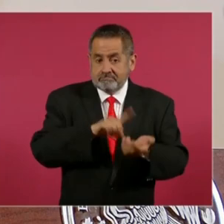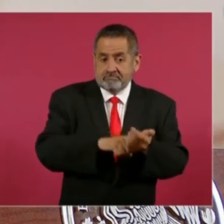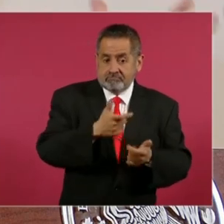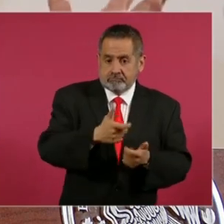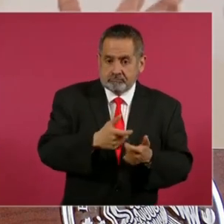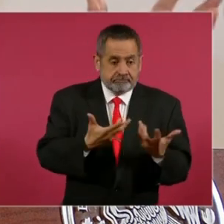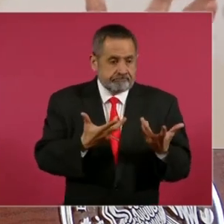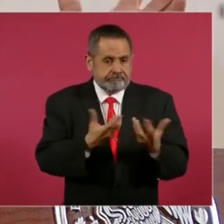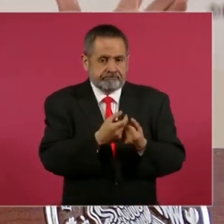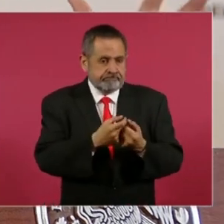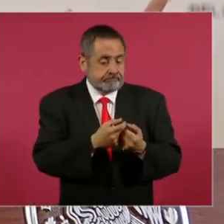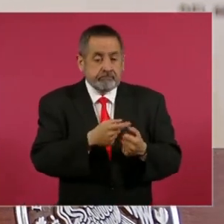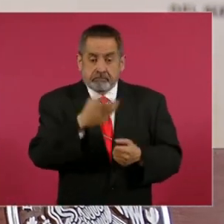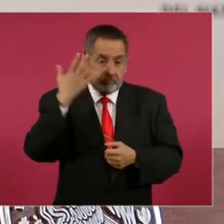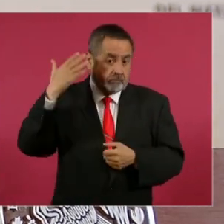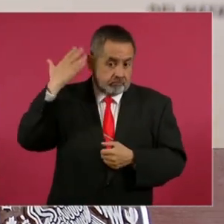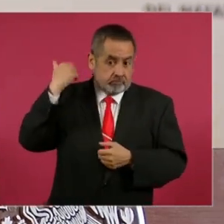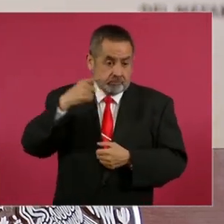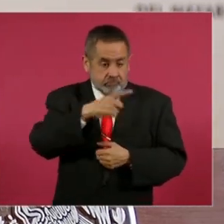se reunían